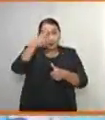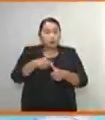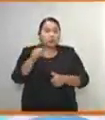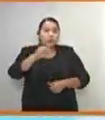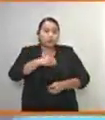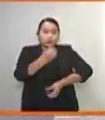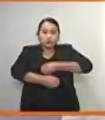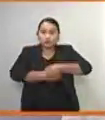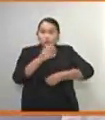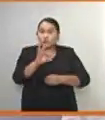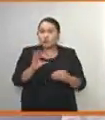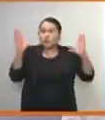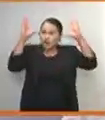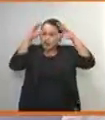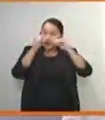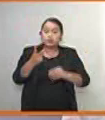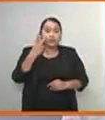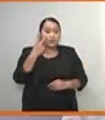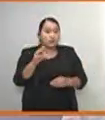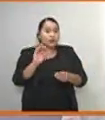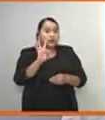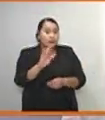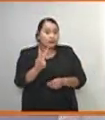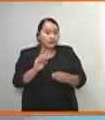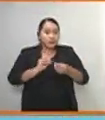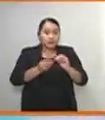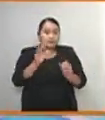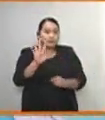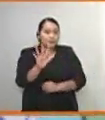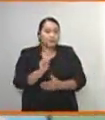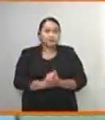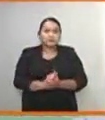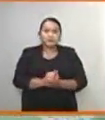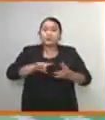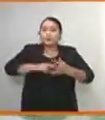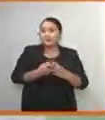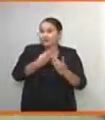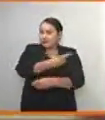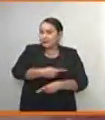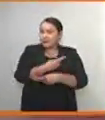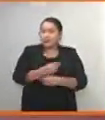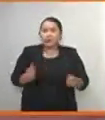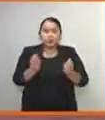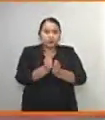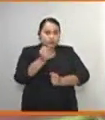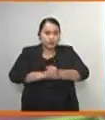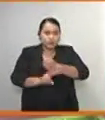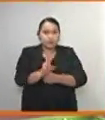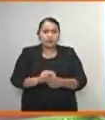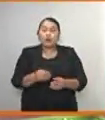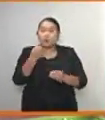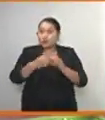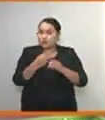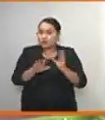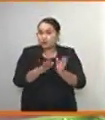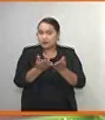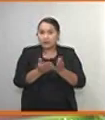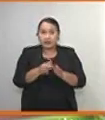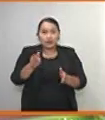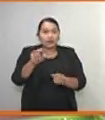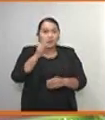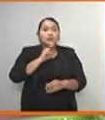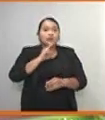noche de hoy será transmitido por Canal 5. Vamos a iniciar la diversión junto a Premiado. Y te recuerdo que ahora tienes la nueva guía Catracha para que juegues y ganes a lo